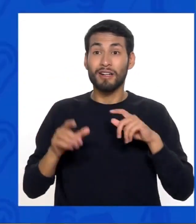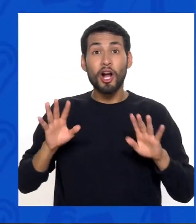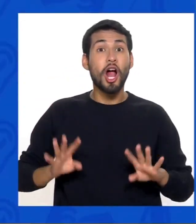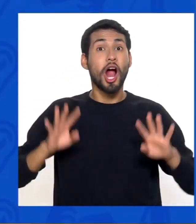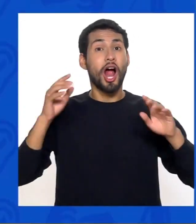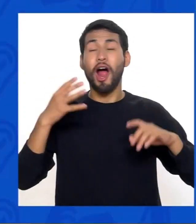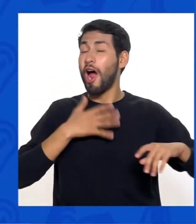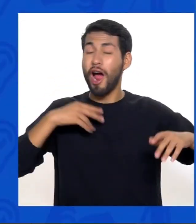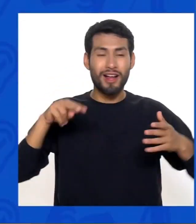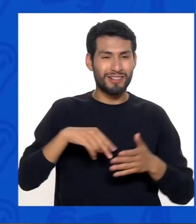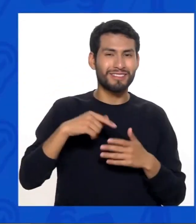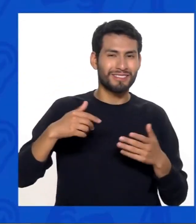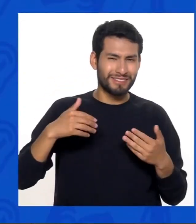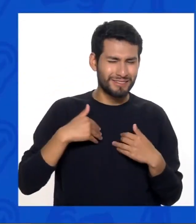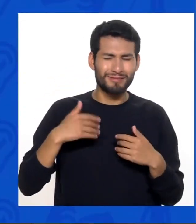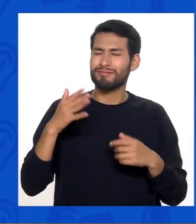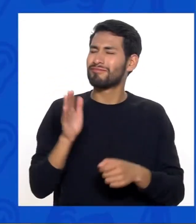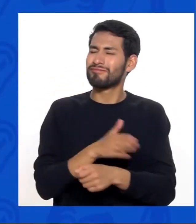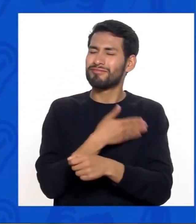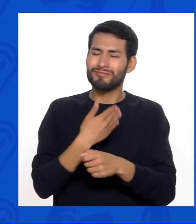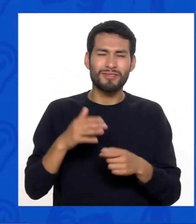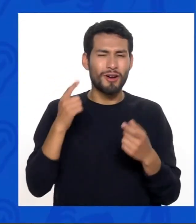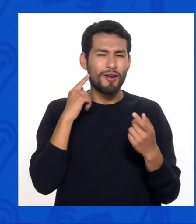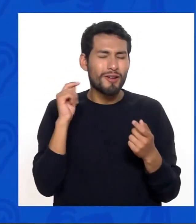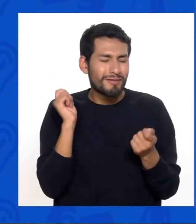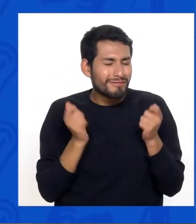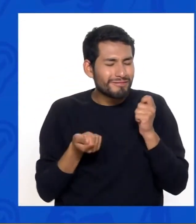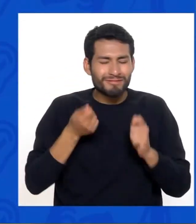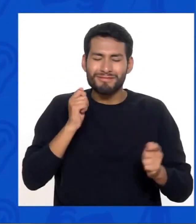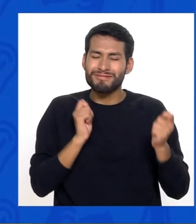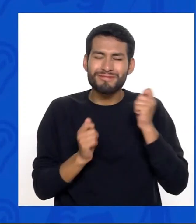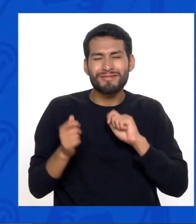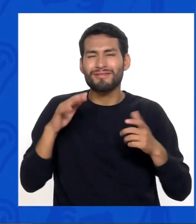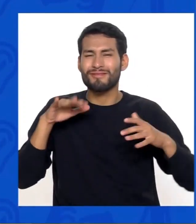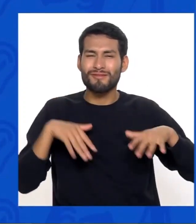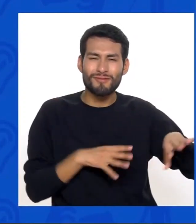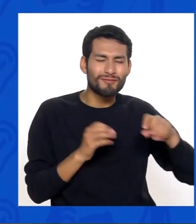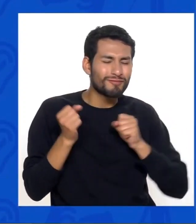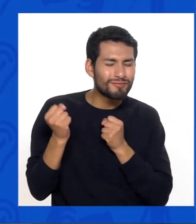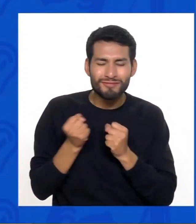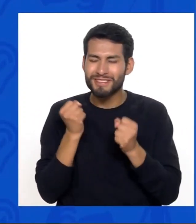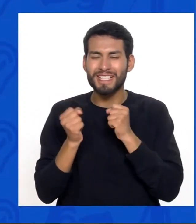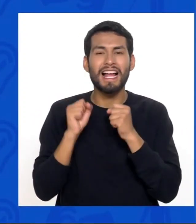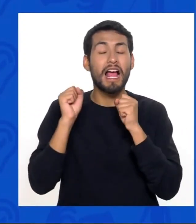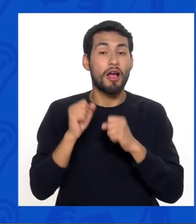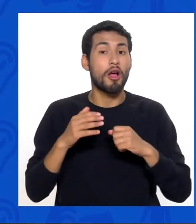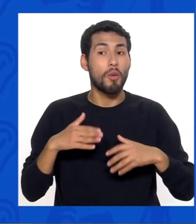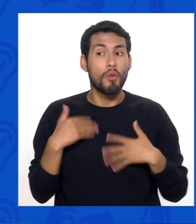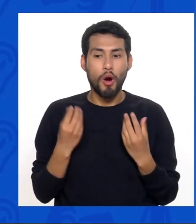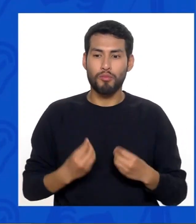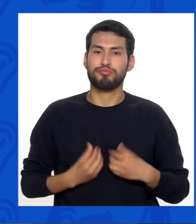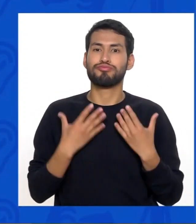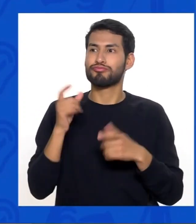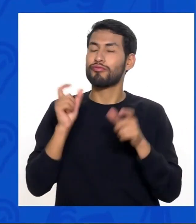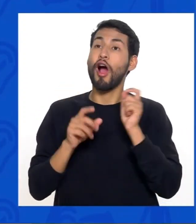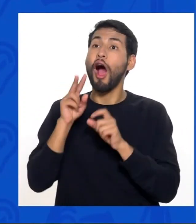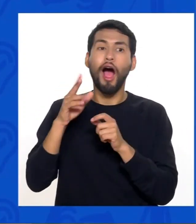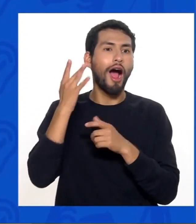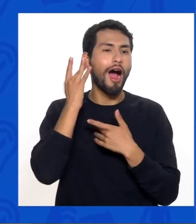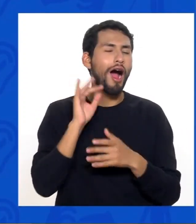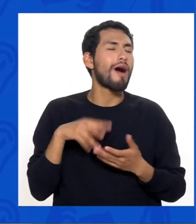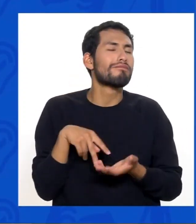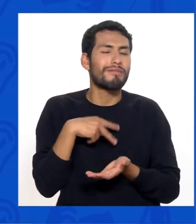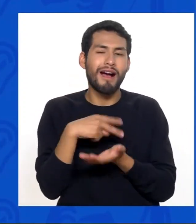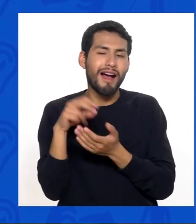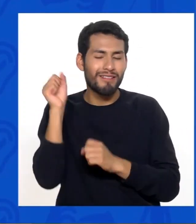levantado a bailar porque tenemos un repertorio muy tropical, de mucha cumbia. Entonces, eso incentiva al público a bailar,